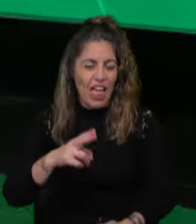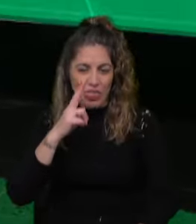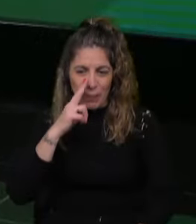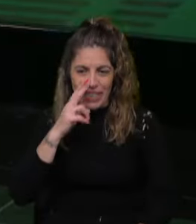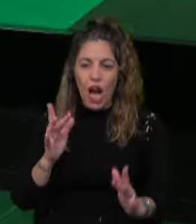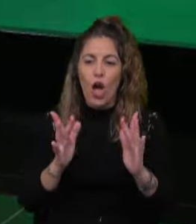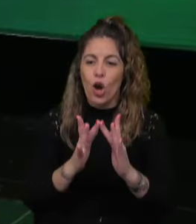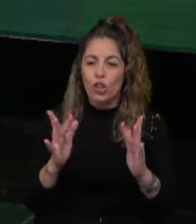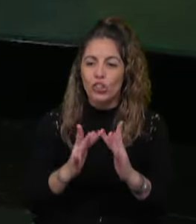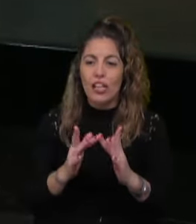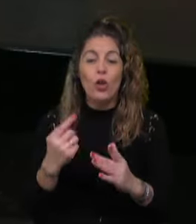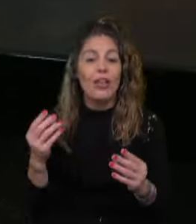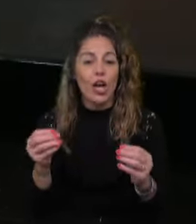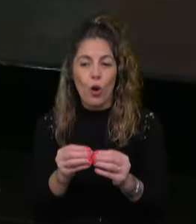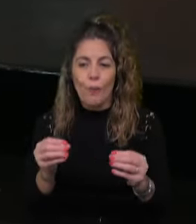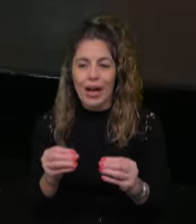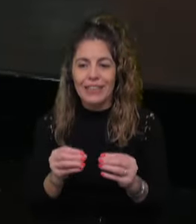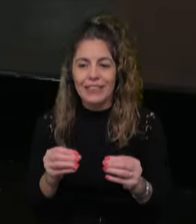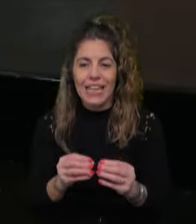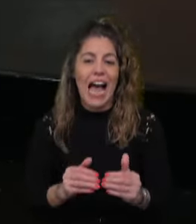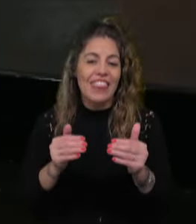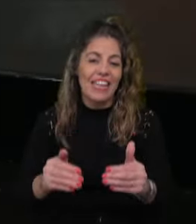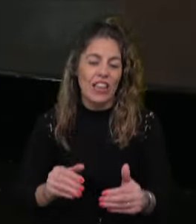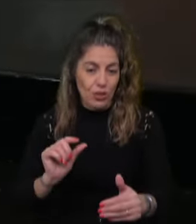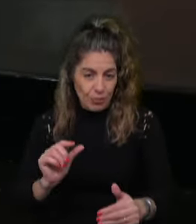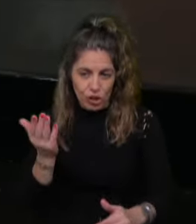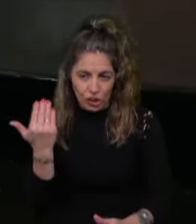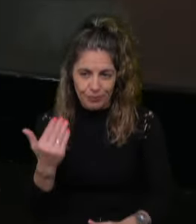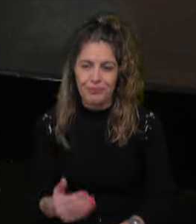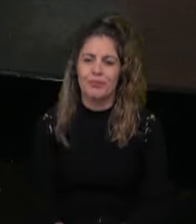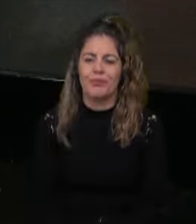al contacto con Julieta Núñez Tomás, que nos hizo el adelanto hace minutos.